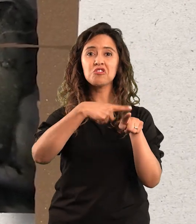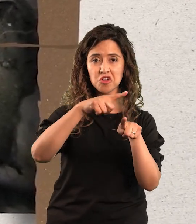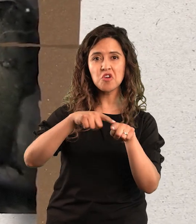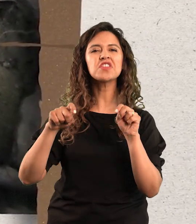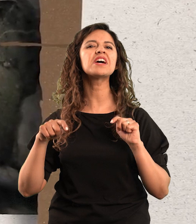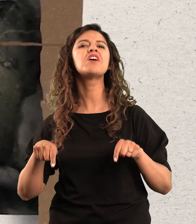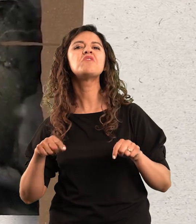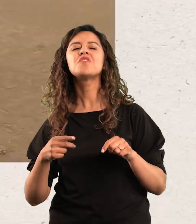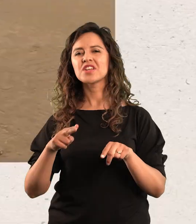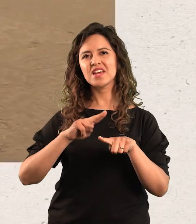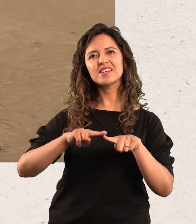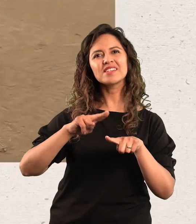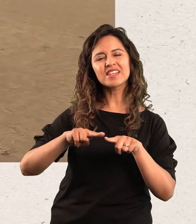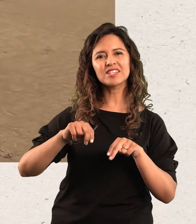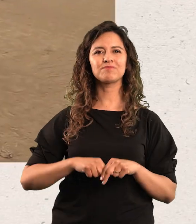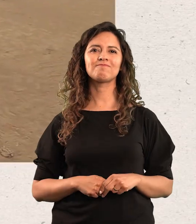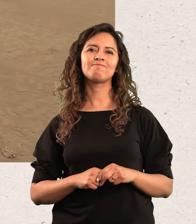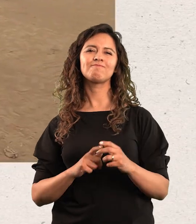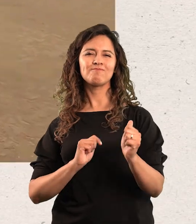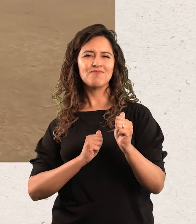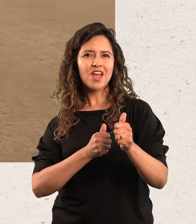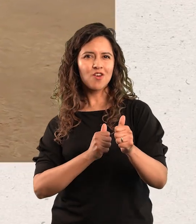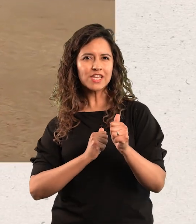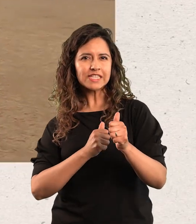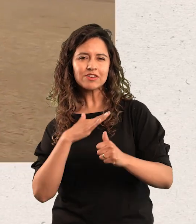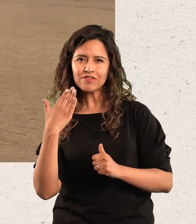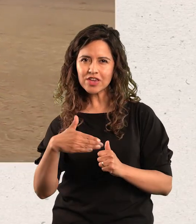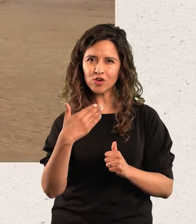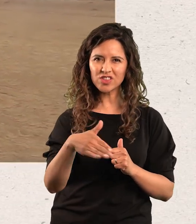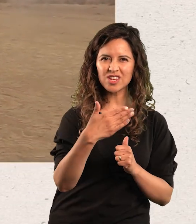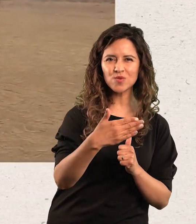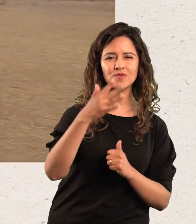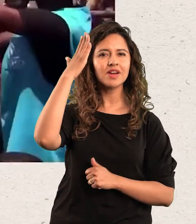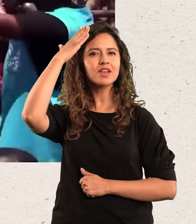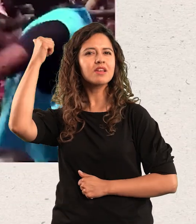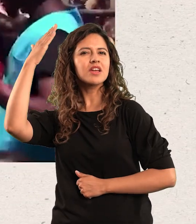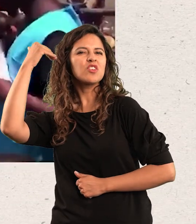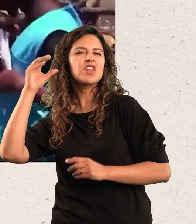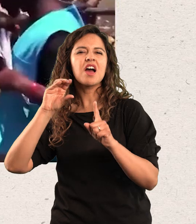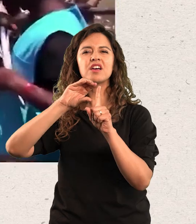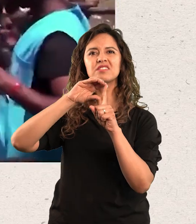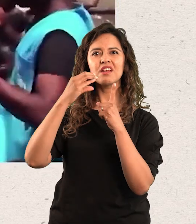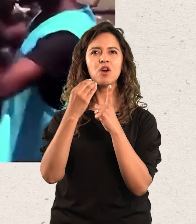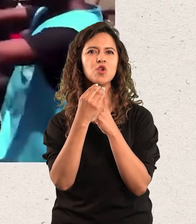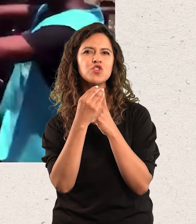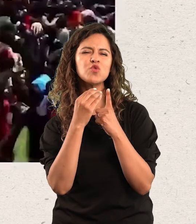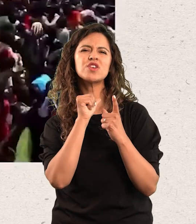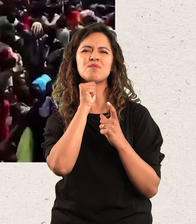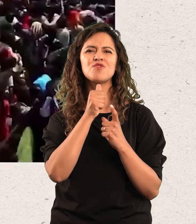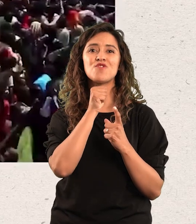están avanzando. Los desafíos continúan. La ignorancia en la cultura, la